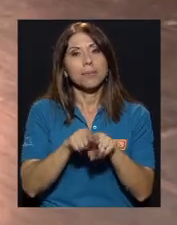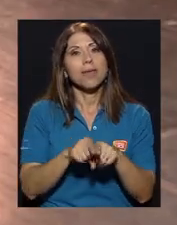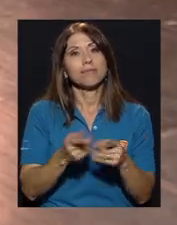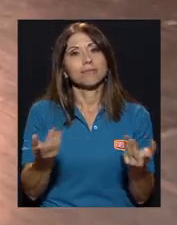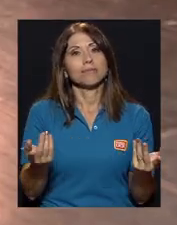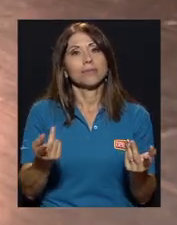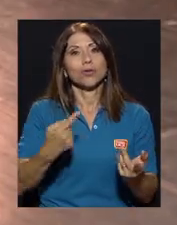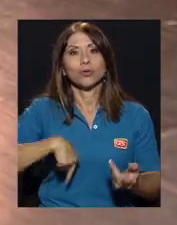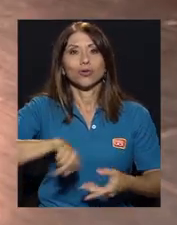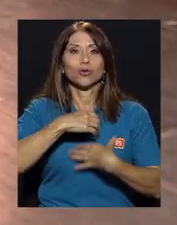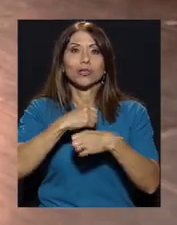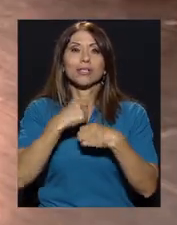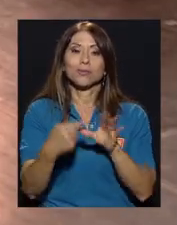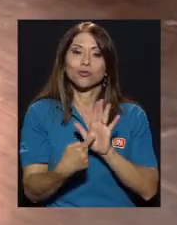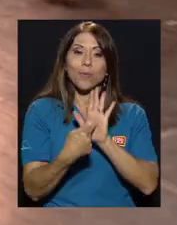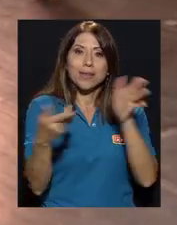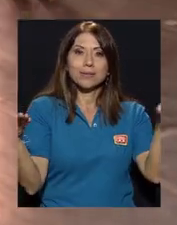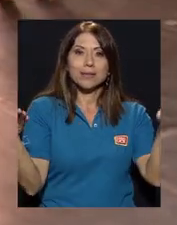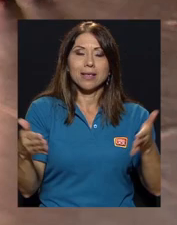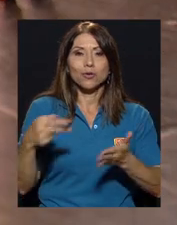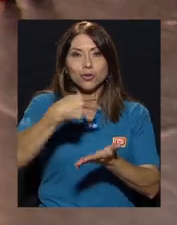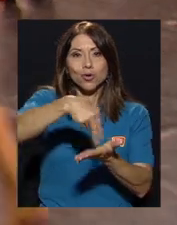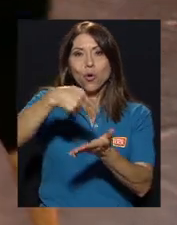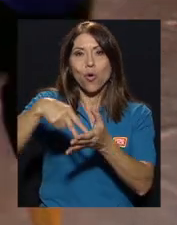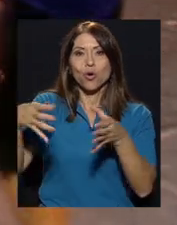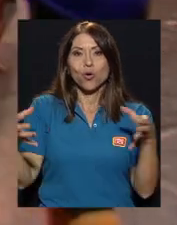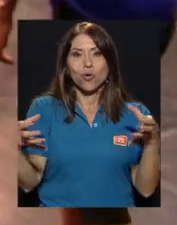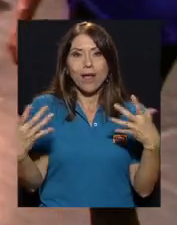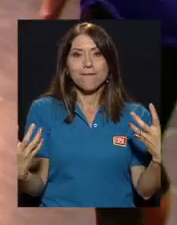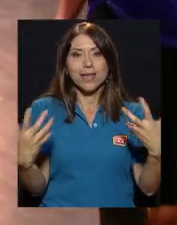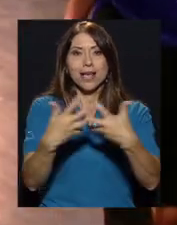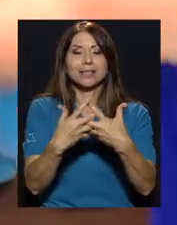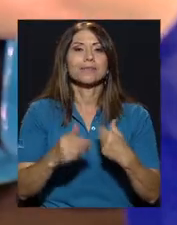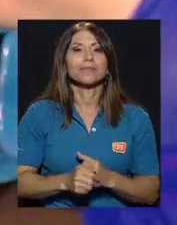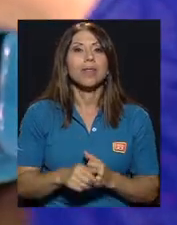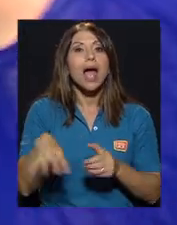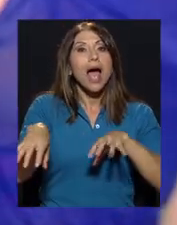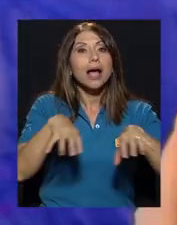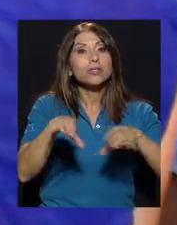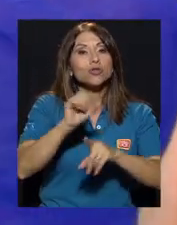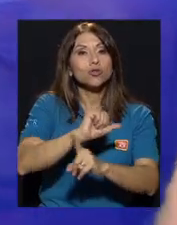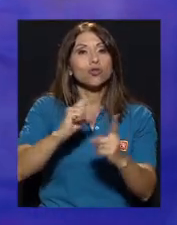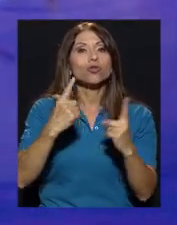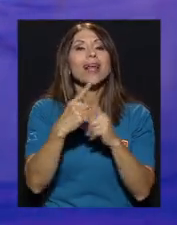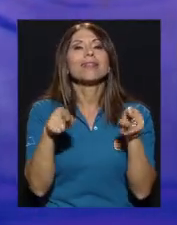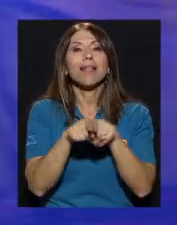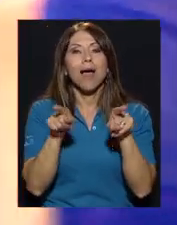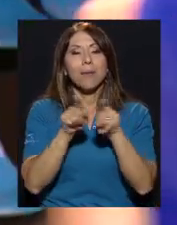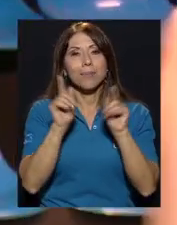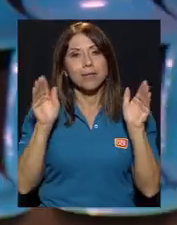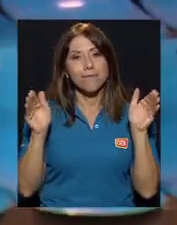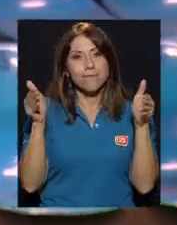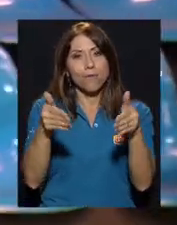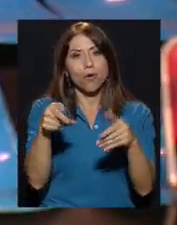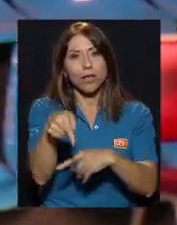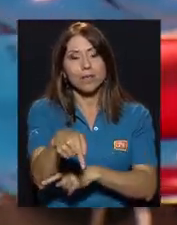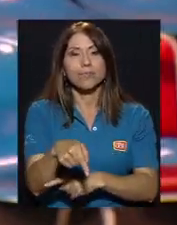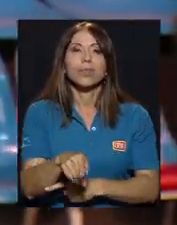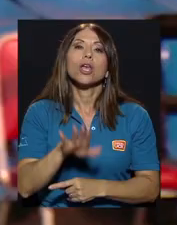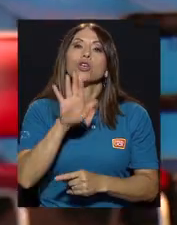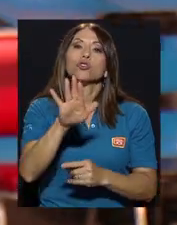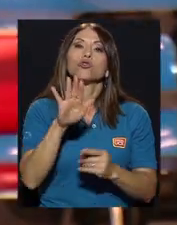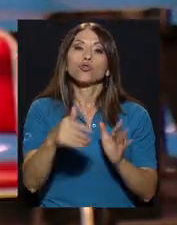también nos lanzamos a hacer obras coreográficas la acción social es otro de los enfoques de danza universitaria sus